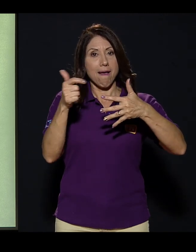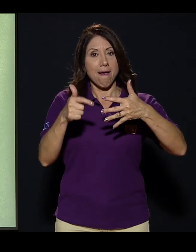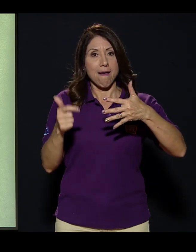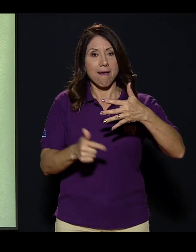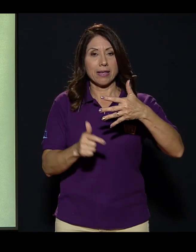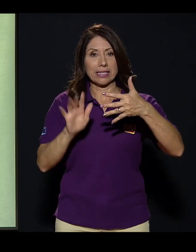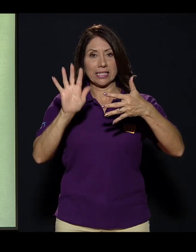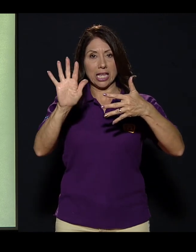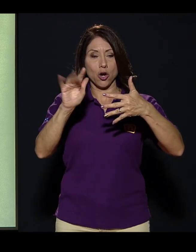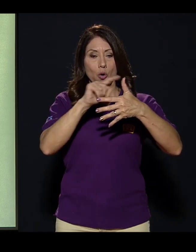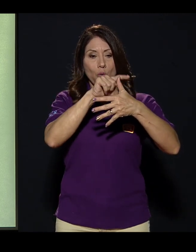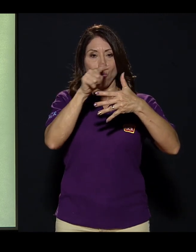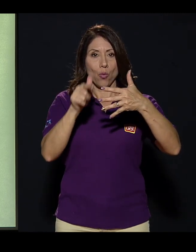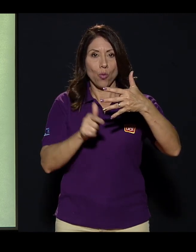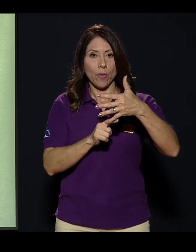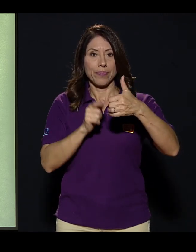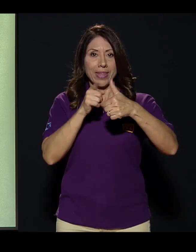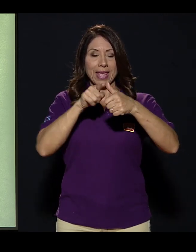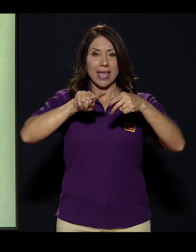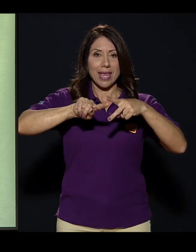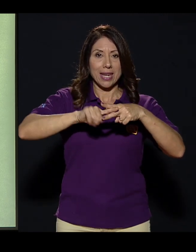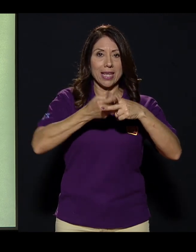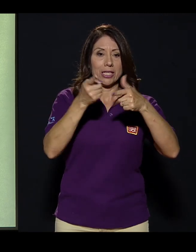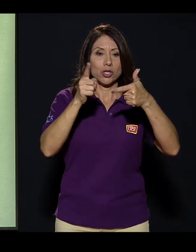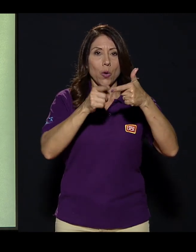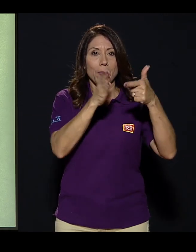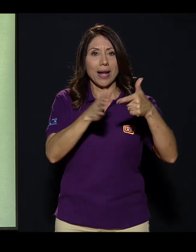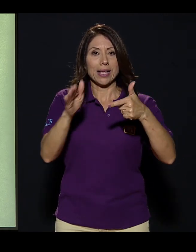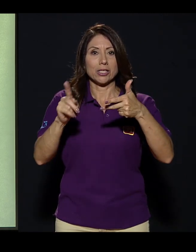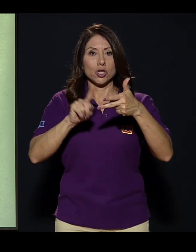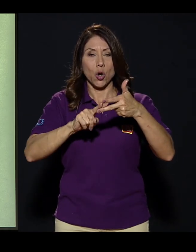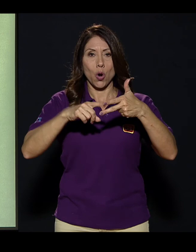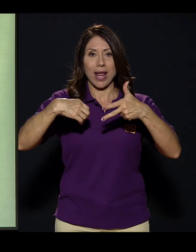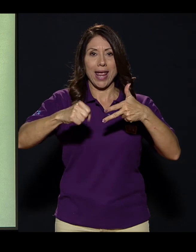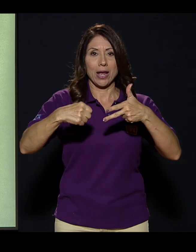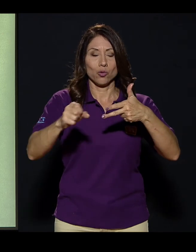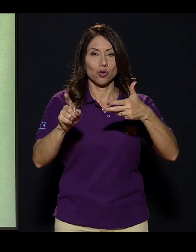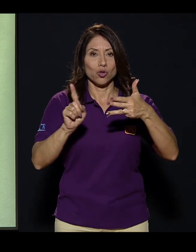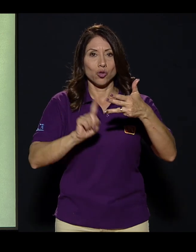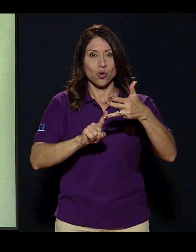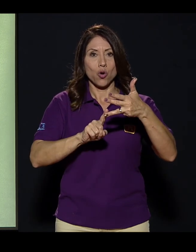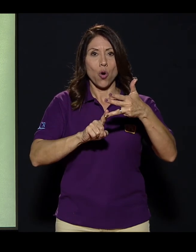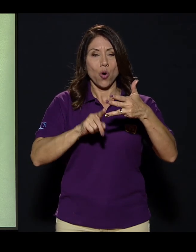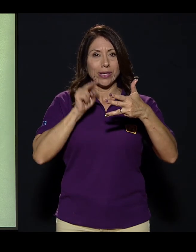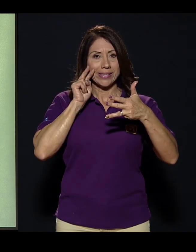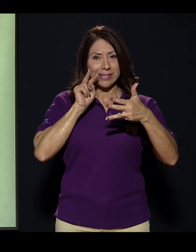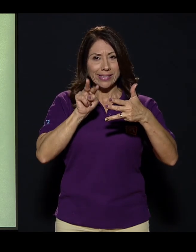seguimiento, control y cierre. Todo proyecto va a tener esas 5 fases.